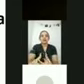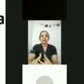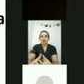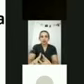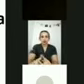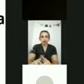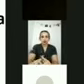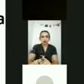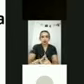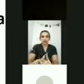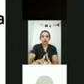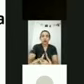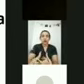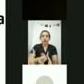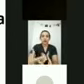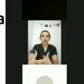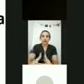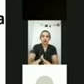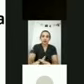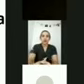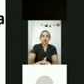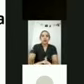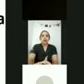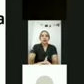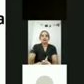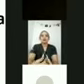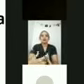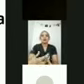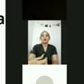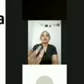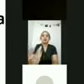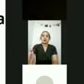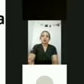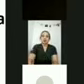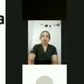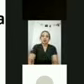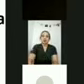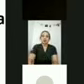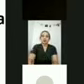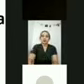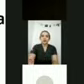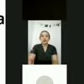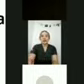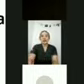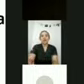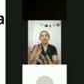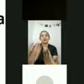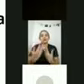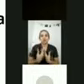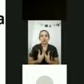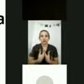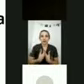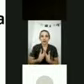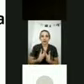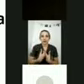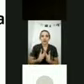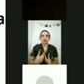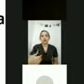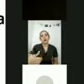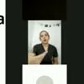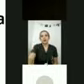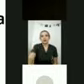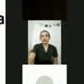la base de todo el conocimiento que va a adquirir el niño. Así el niño puede adquirir conocimiento del profesor y armar su propia lectura